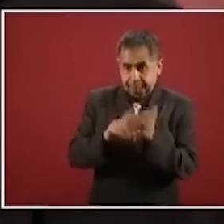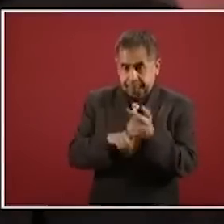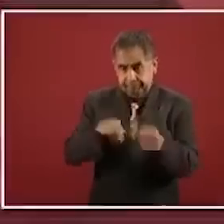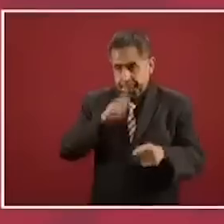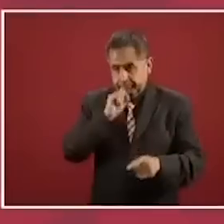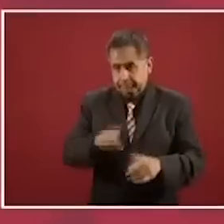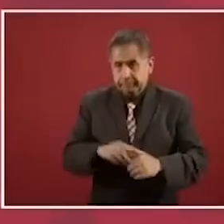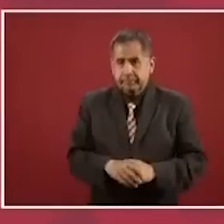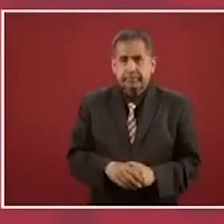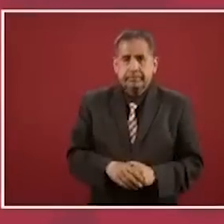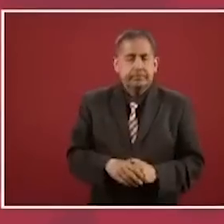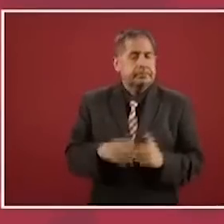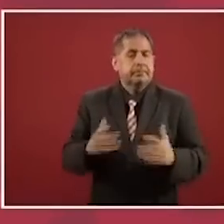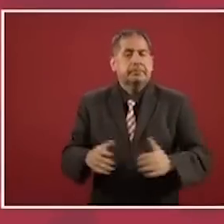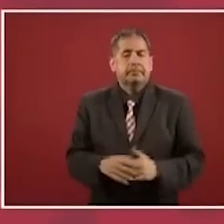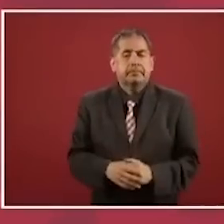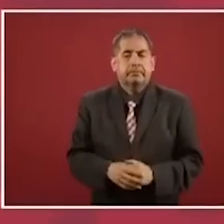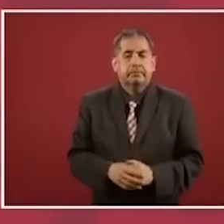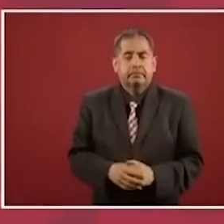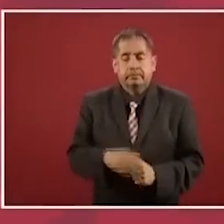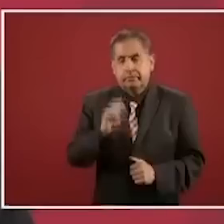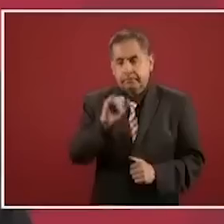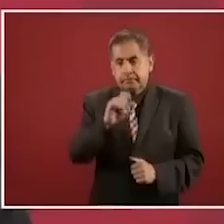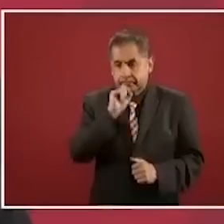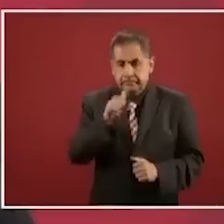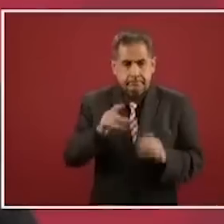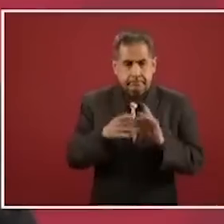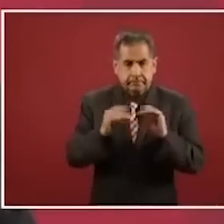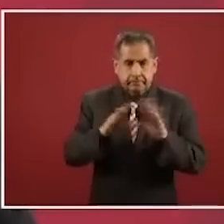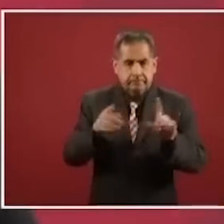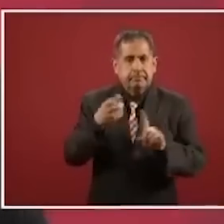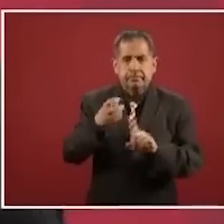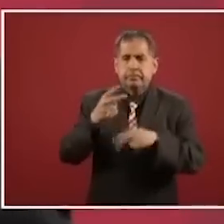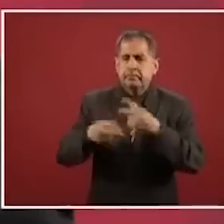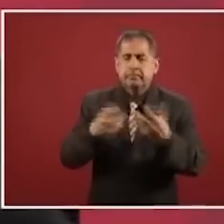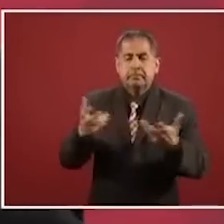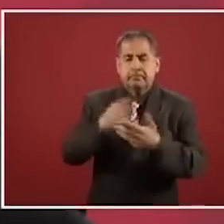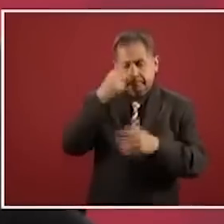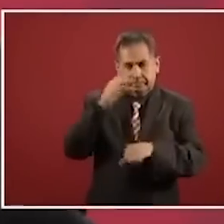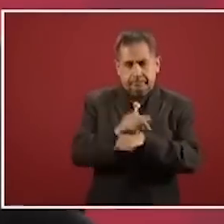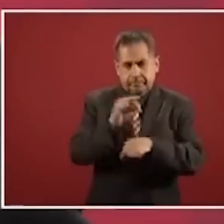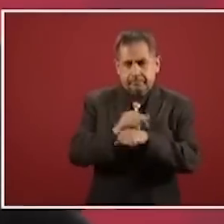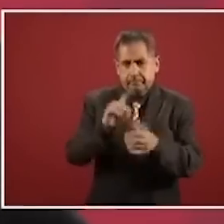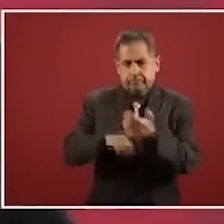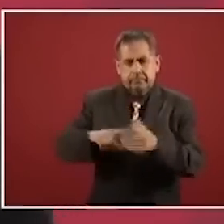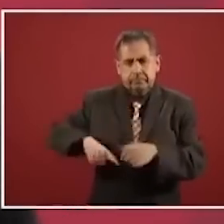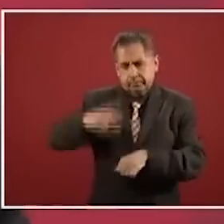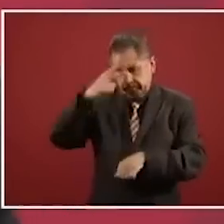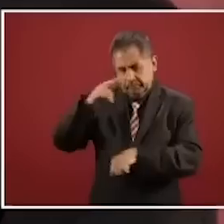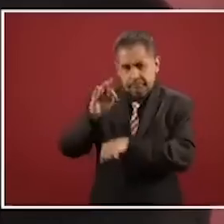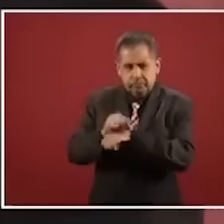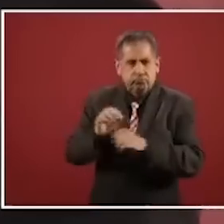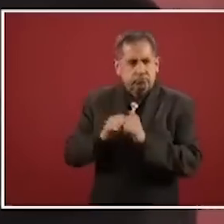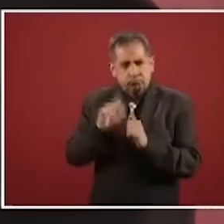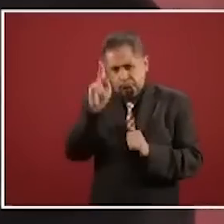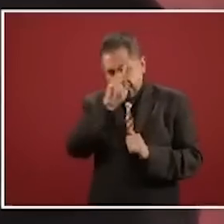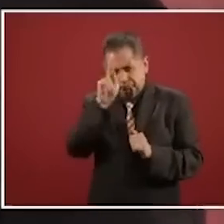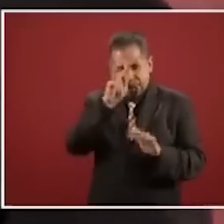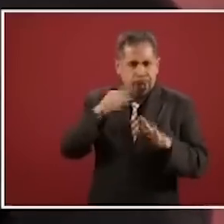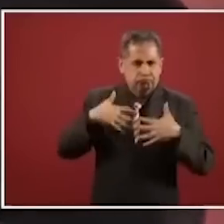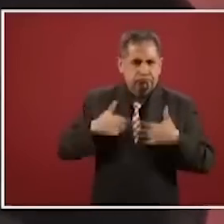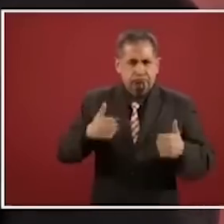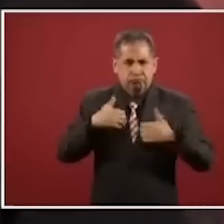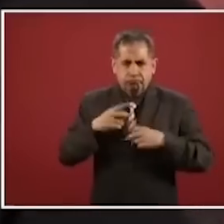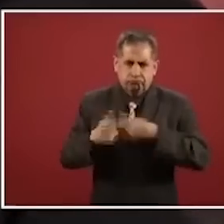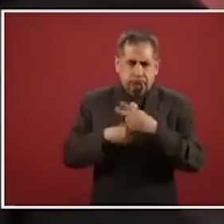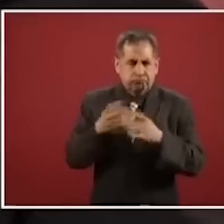comentando. Entonces, simple y llanamente, así actuaremos para defender los intereses de México, con prudencia, con sensatez, pero